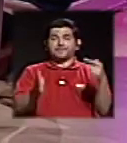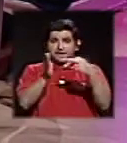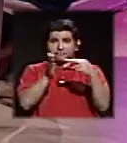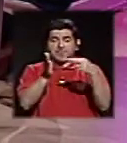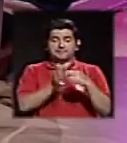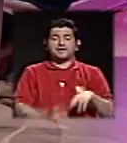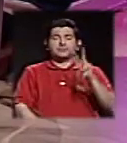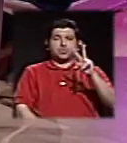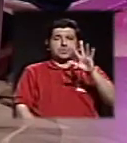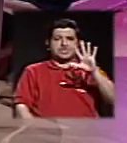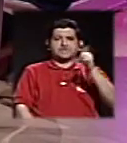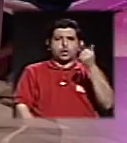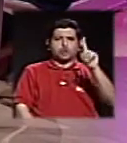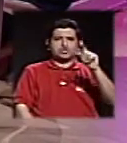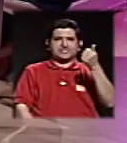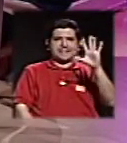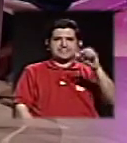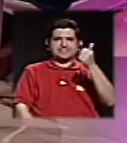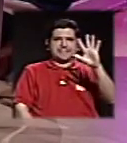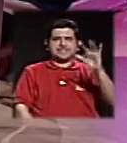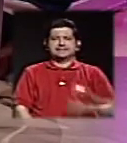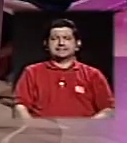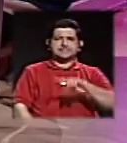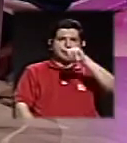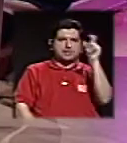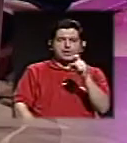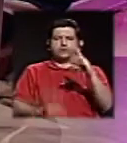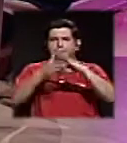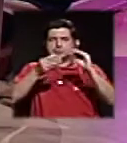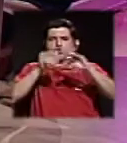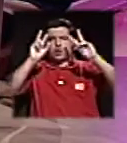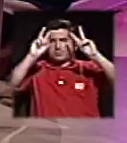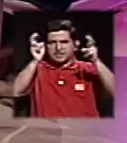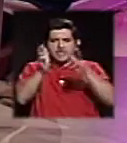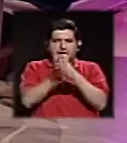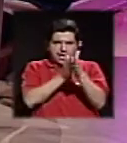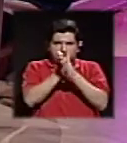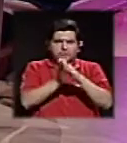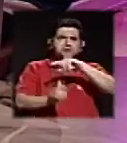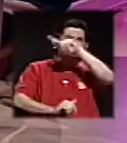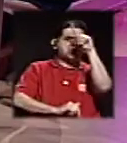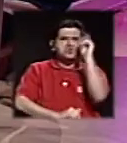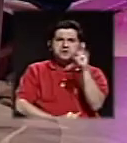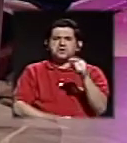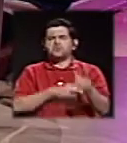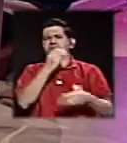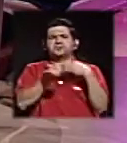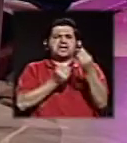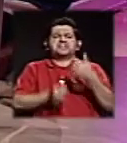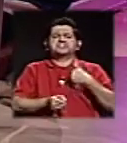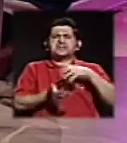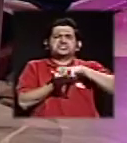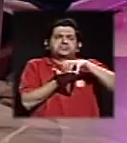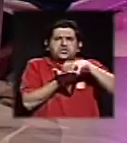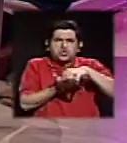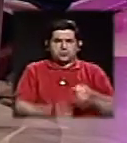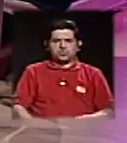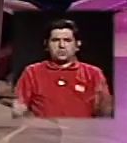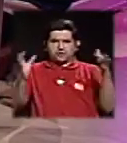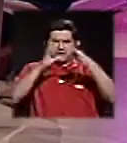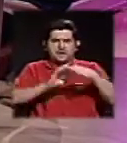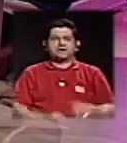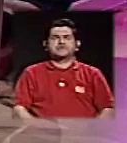25 11 15 15 para sus preguntas y comentarios sobre este tema aprovecha y pregunte qué hacer si tiene dudas con respecto a la